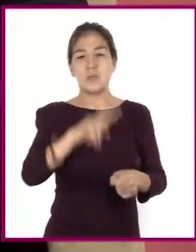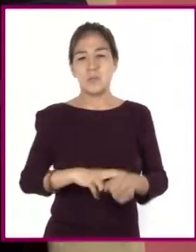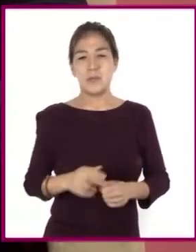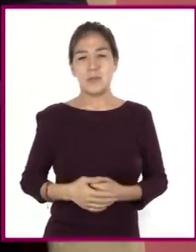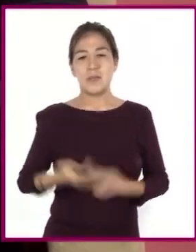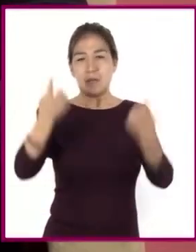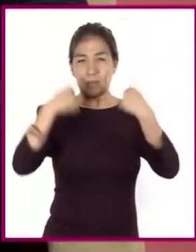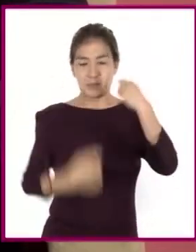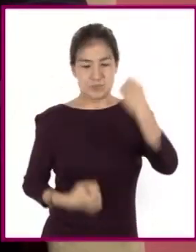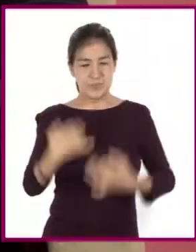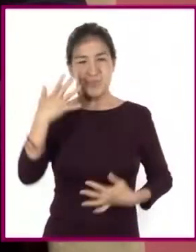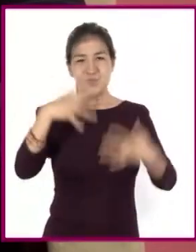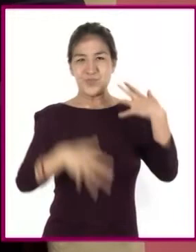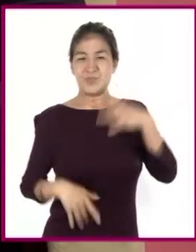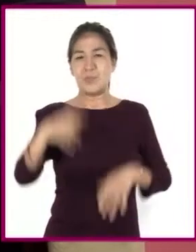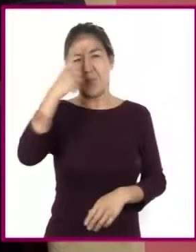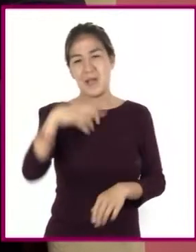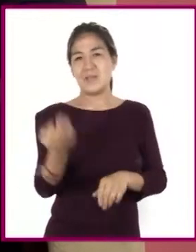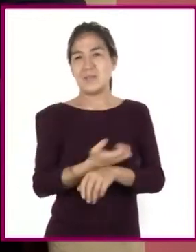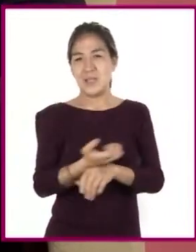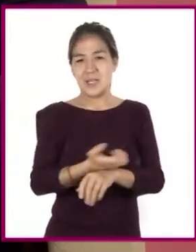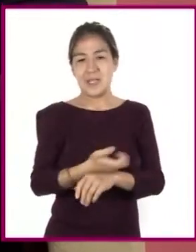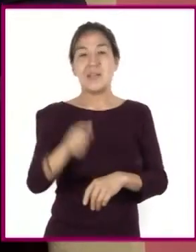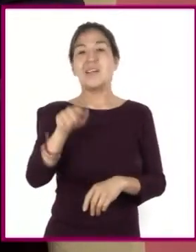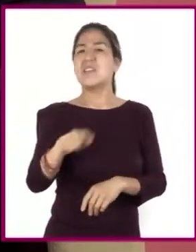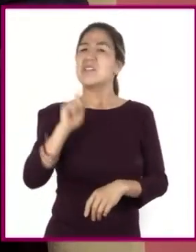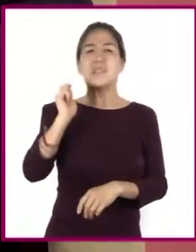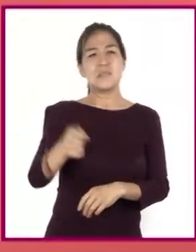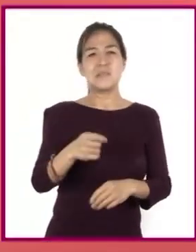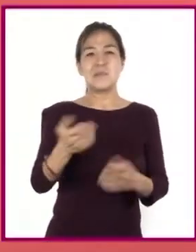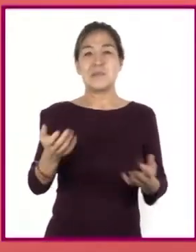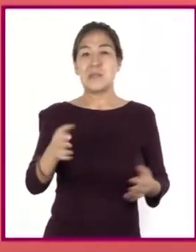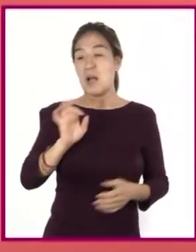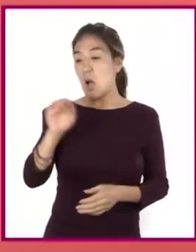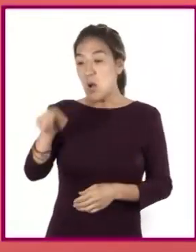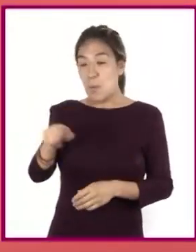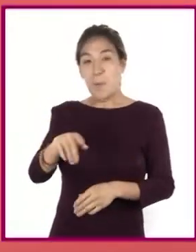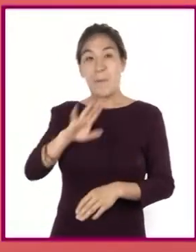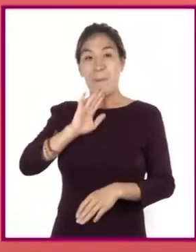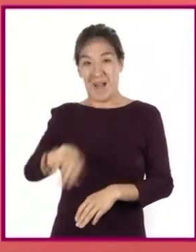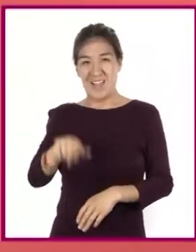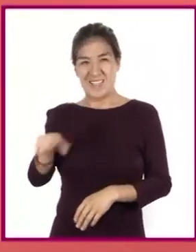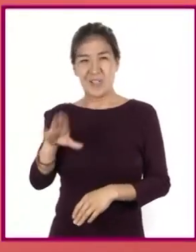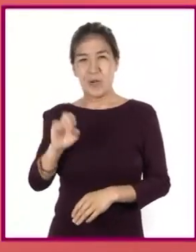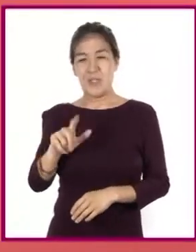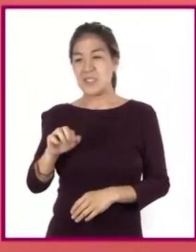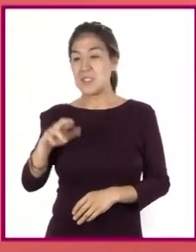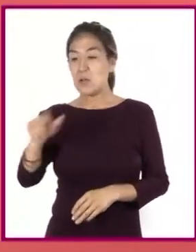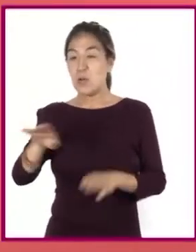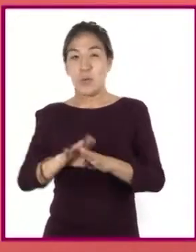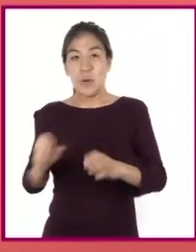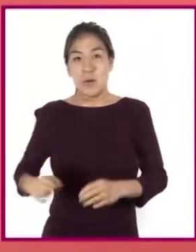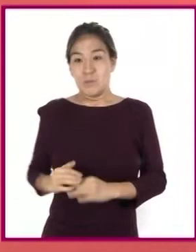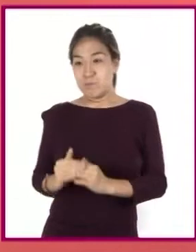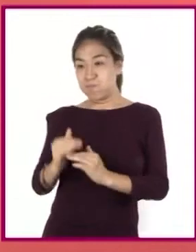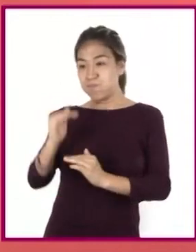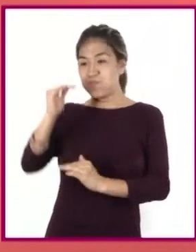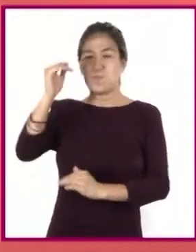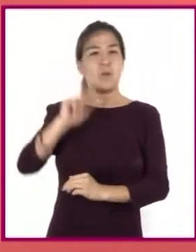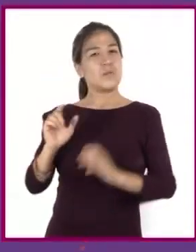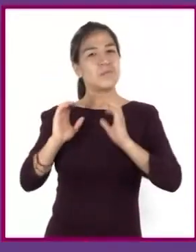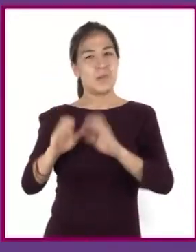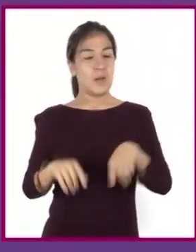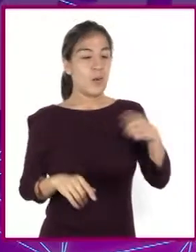la circulación en la sangre y lo importante es que el colesterol malo no se eleve demasiado y el colesterol bueno esté también